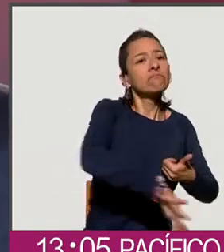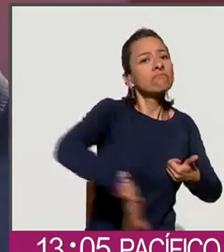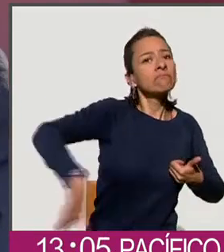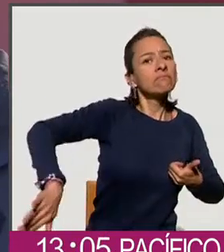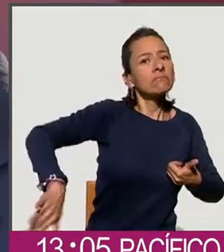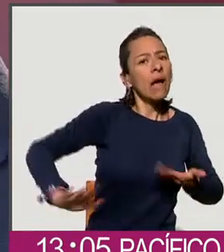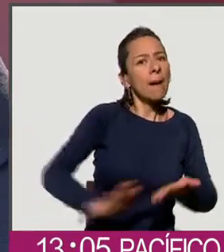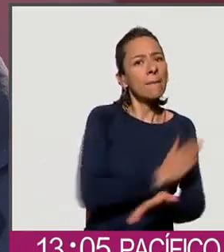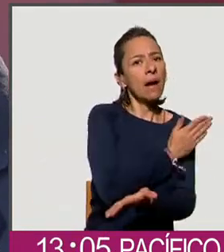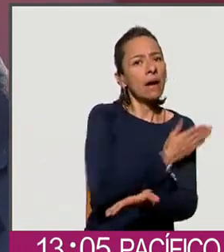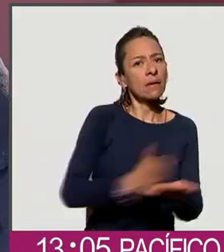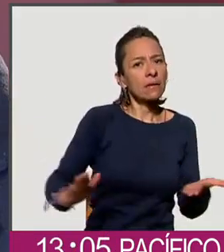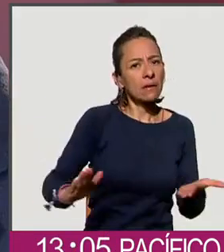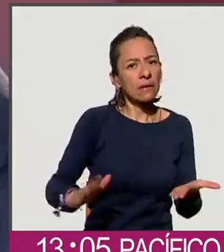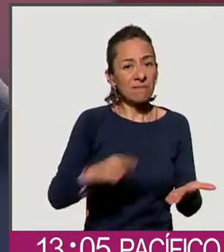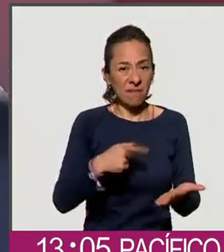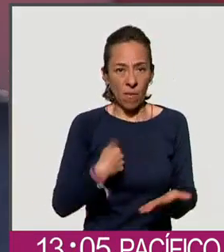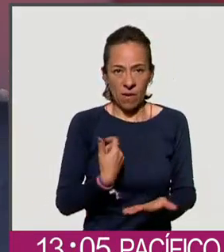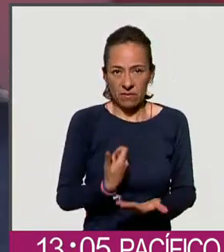pero ahora